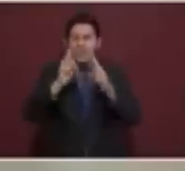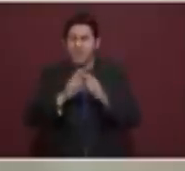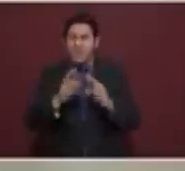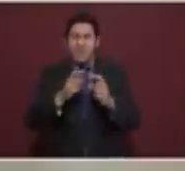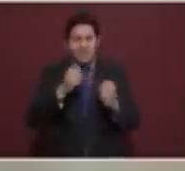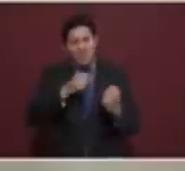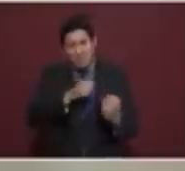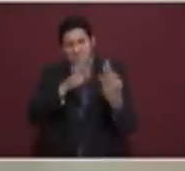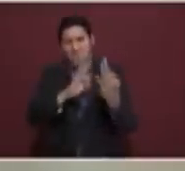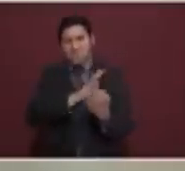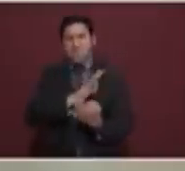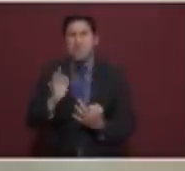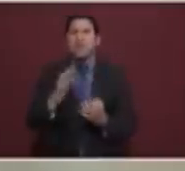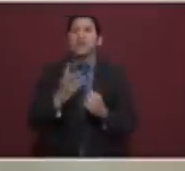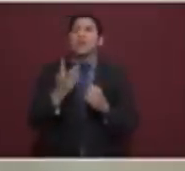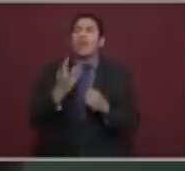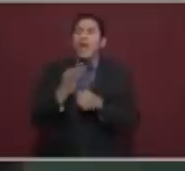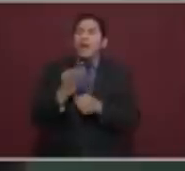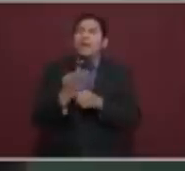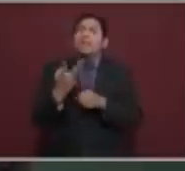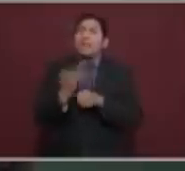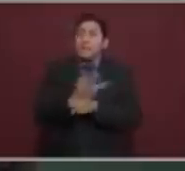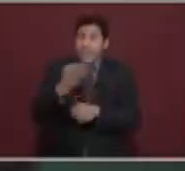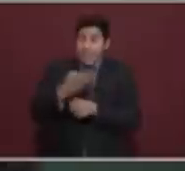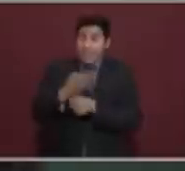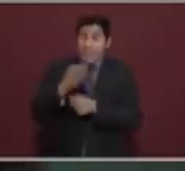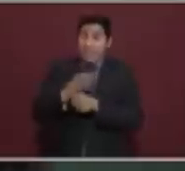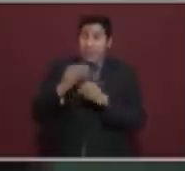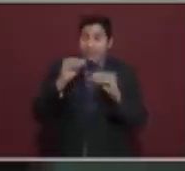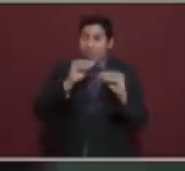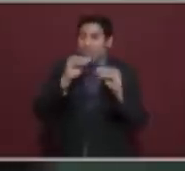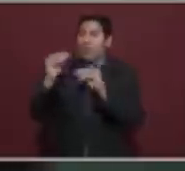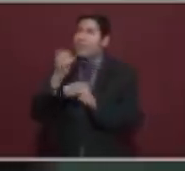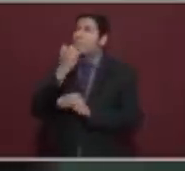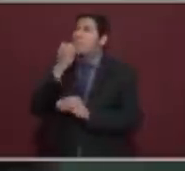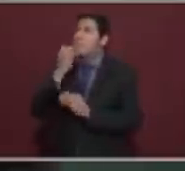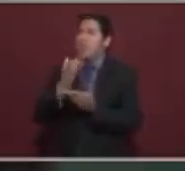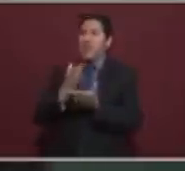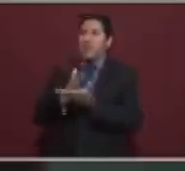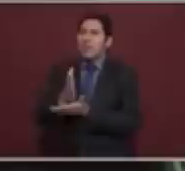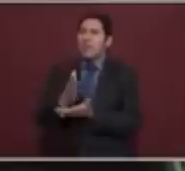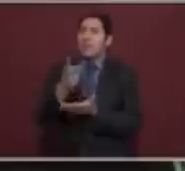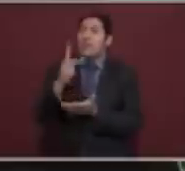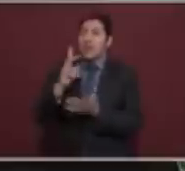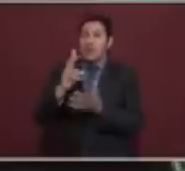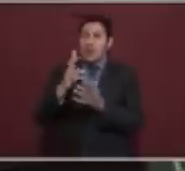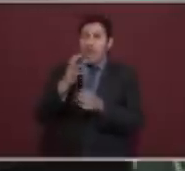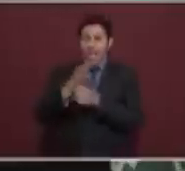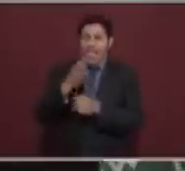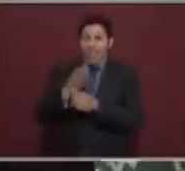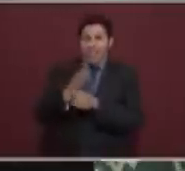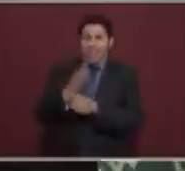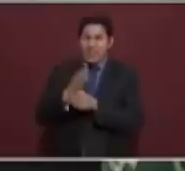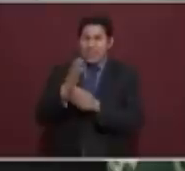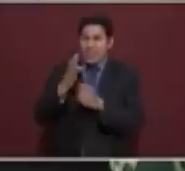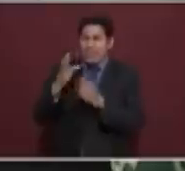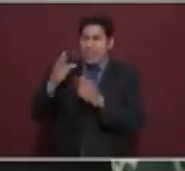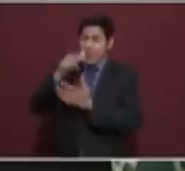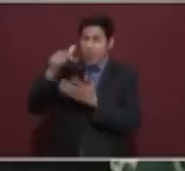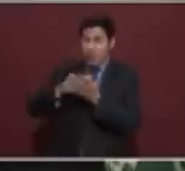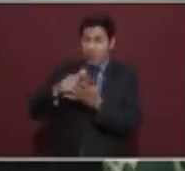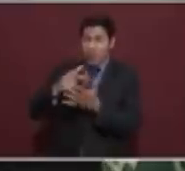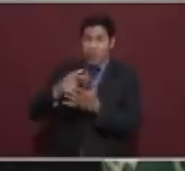pasa ahora llevamos a una región prioritaria perdón por la extensión presidente llegamos a una región prioritaria